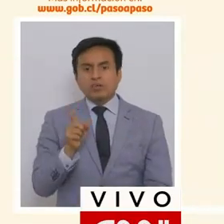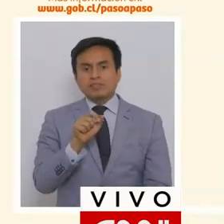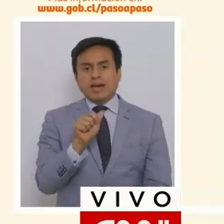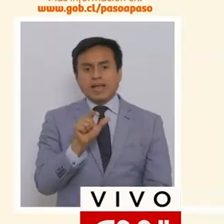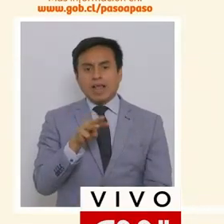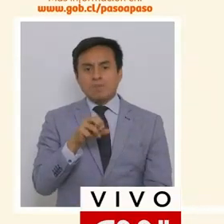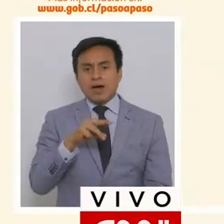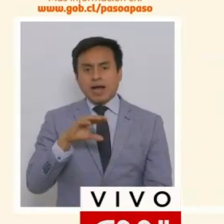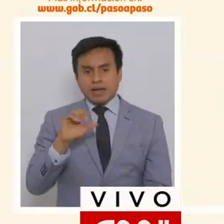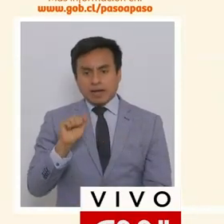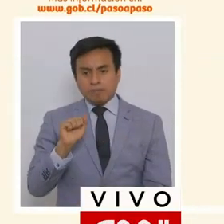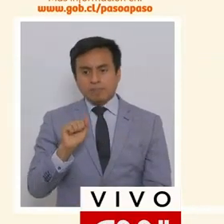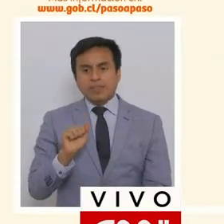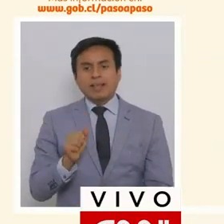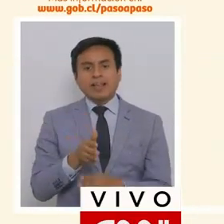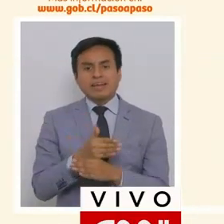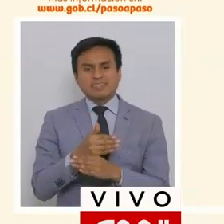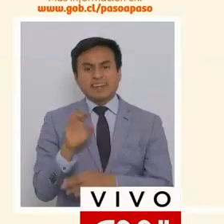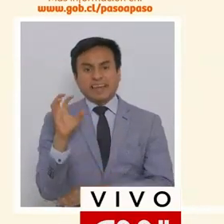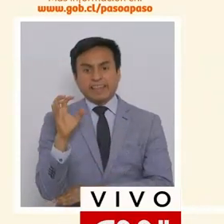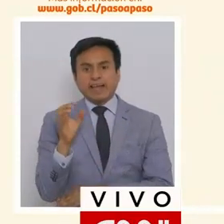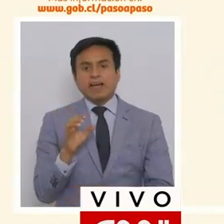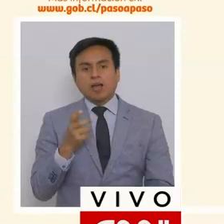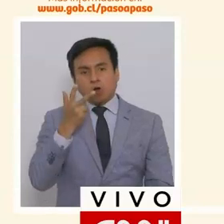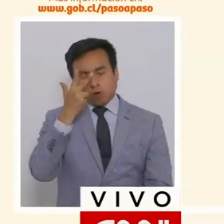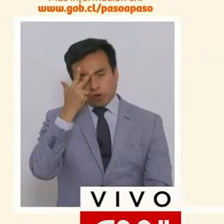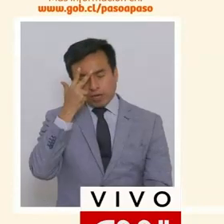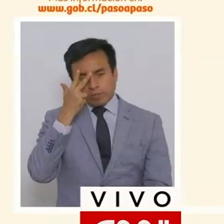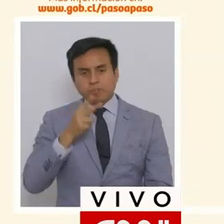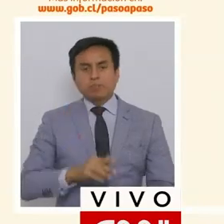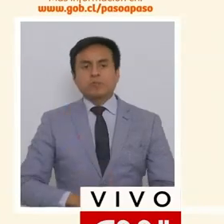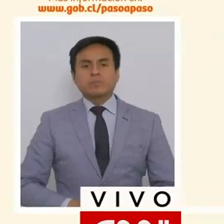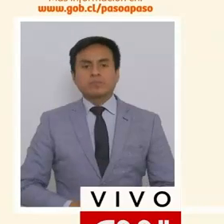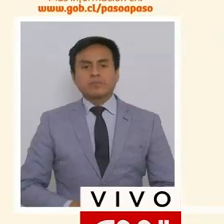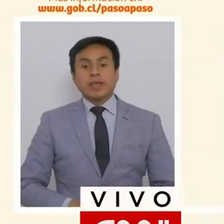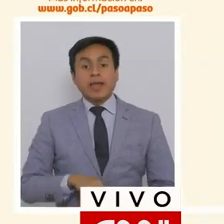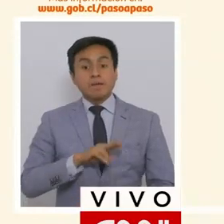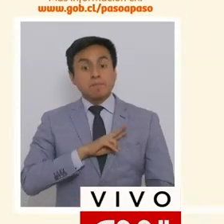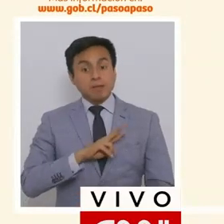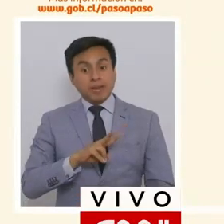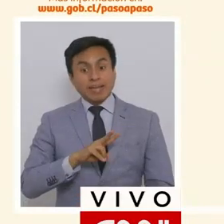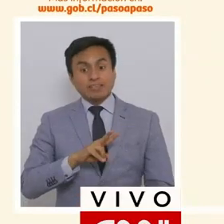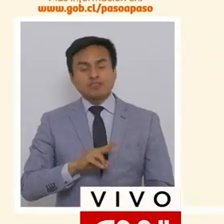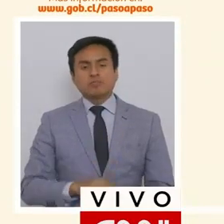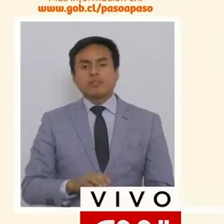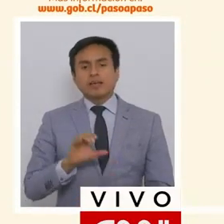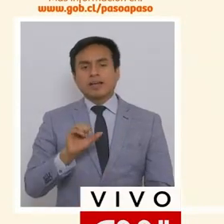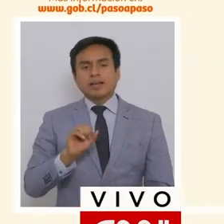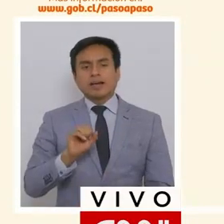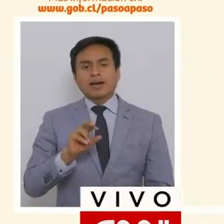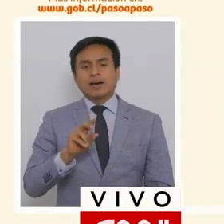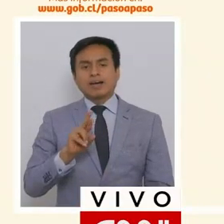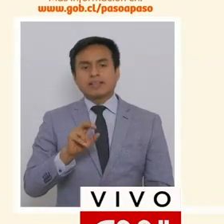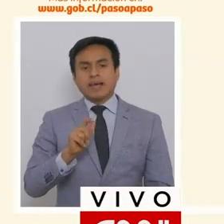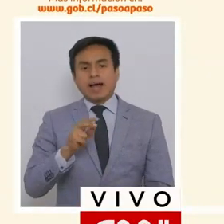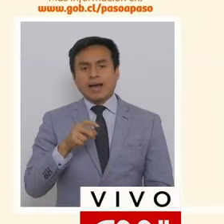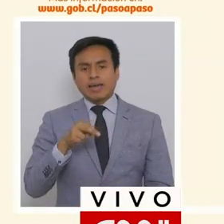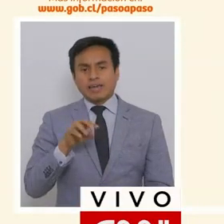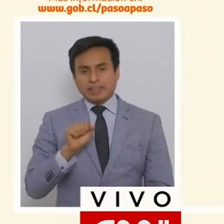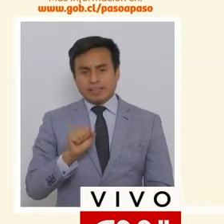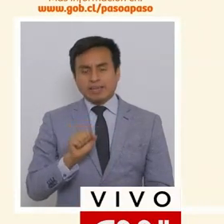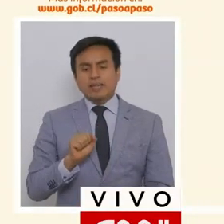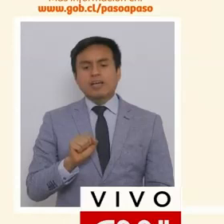Salamanca, La Serena, Coquimbo. En Valparaíso, Cartagena, Los